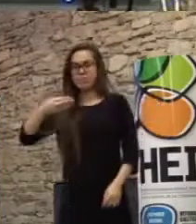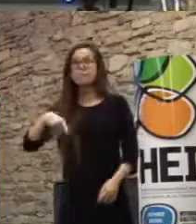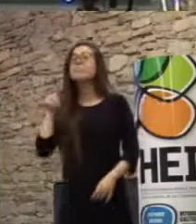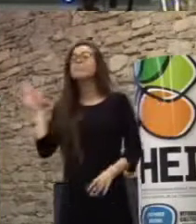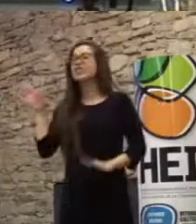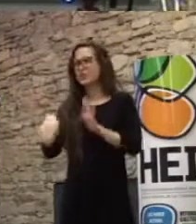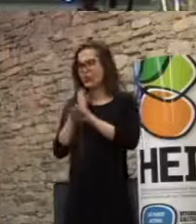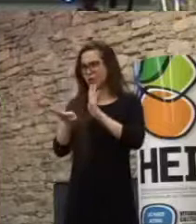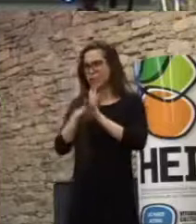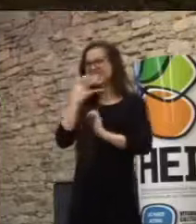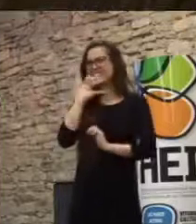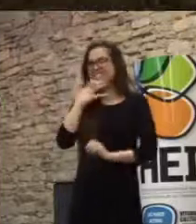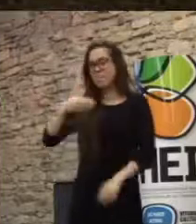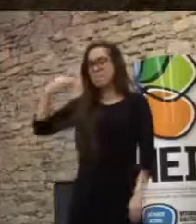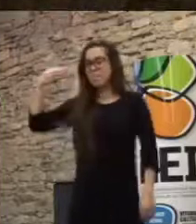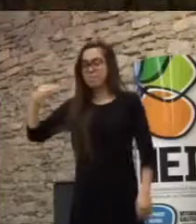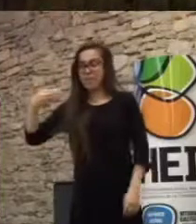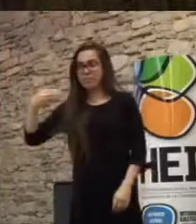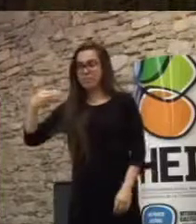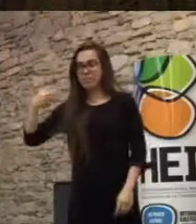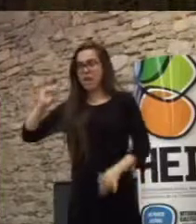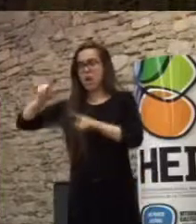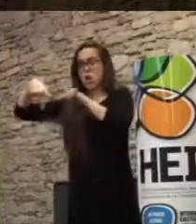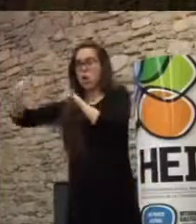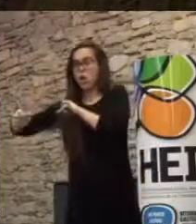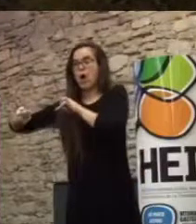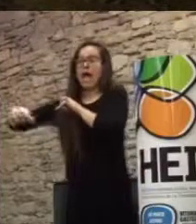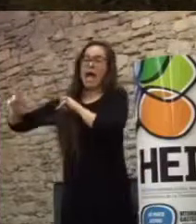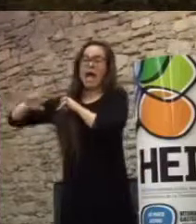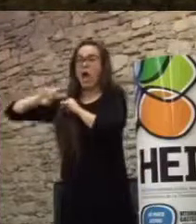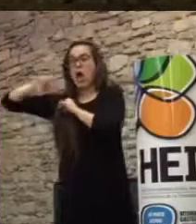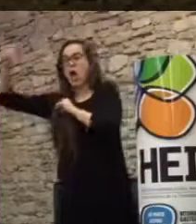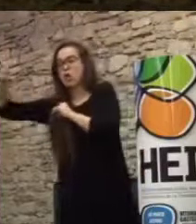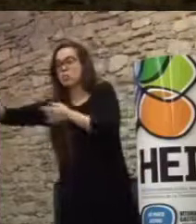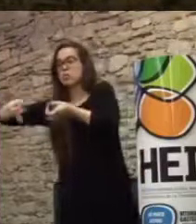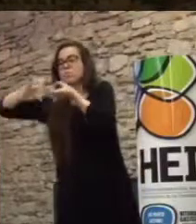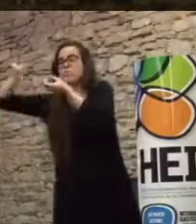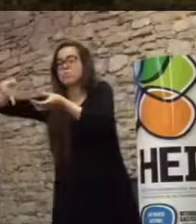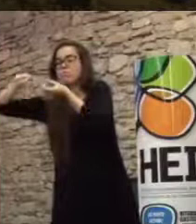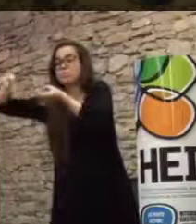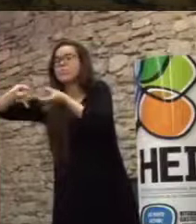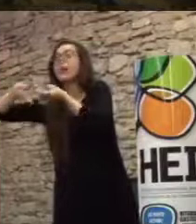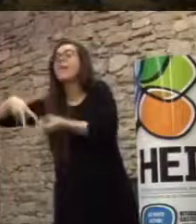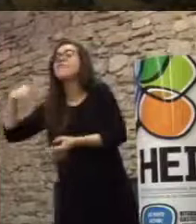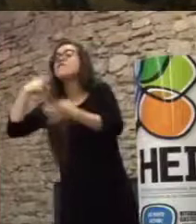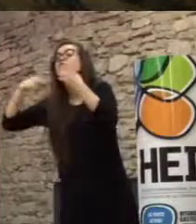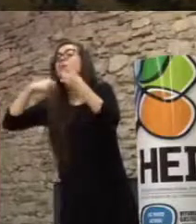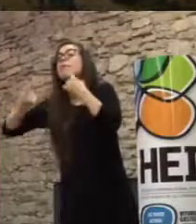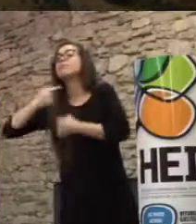sirve prima le da la información aún ve segunda cuando se pierde de prima me segunda